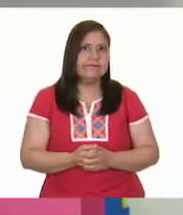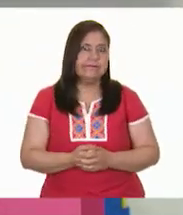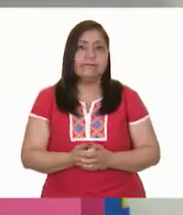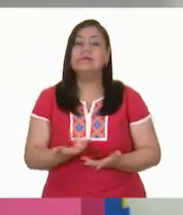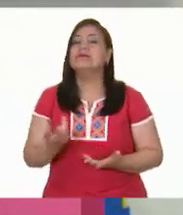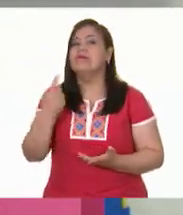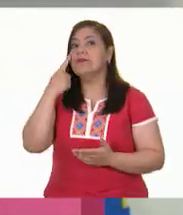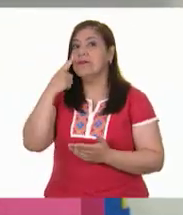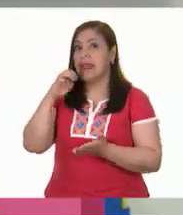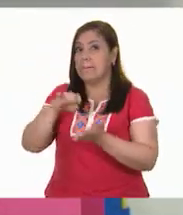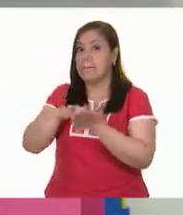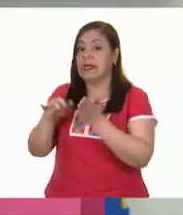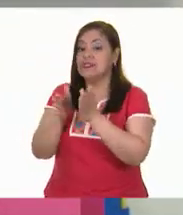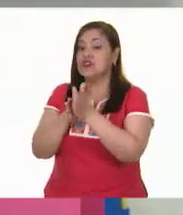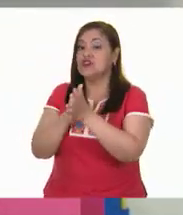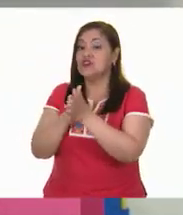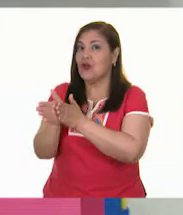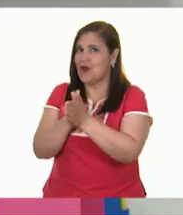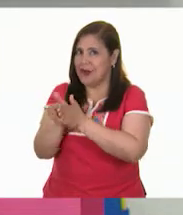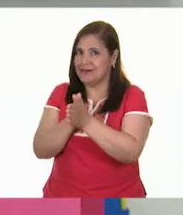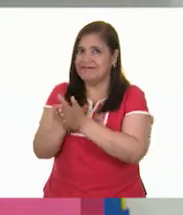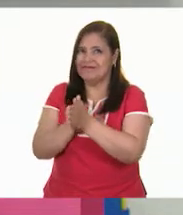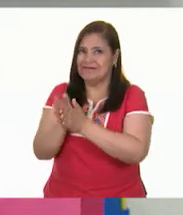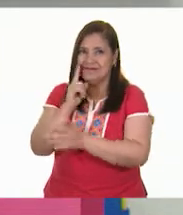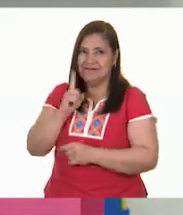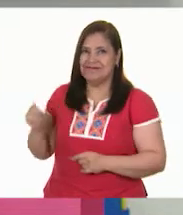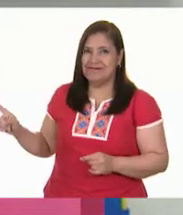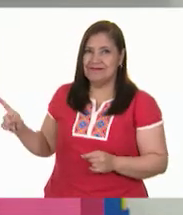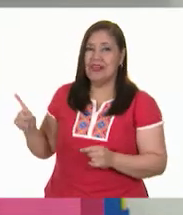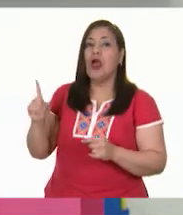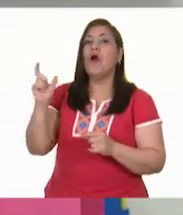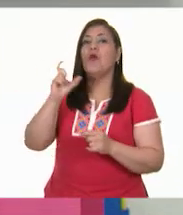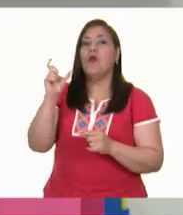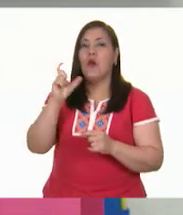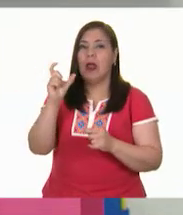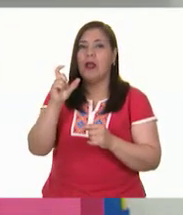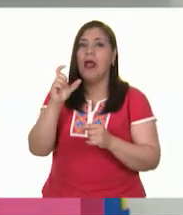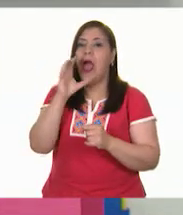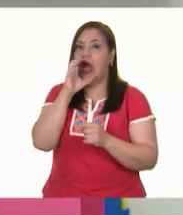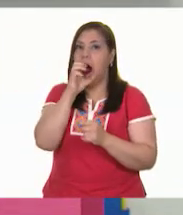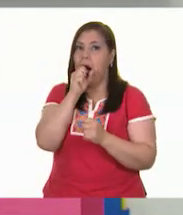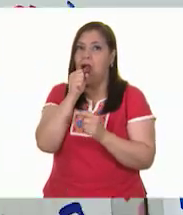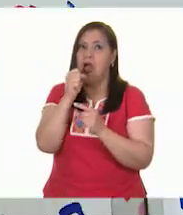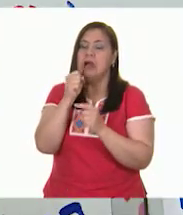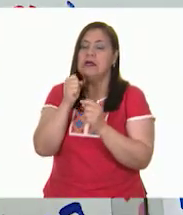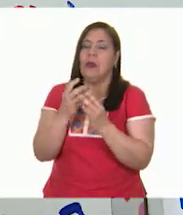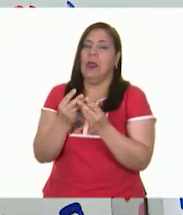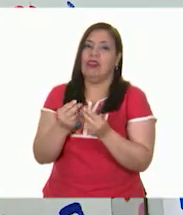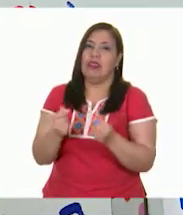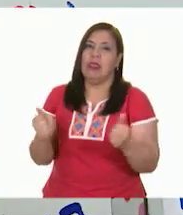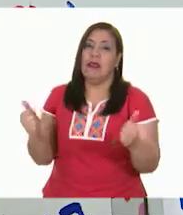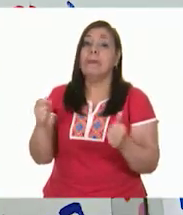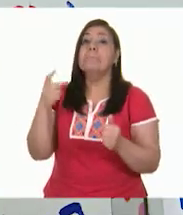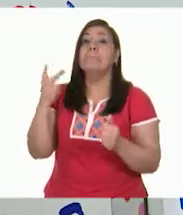Por ejemplo, el chocolate. Ah, también. Cuando se te derrite, está en líquido. Y lo metes al